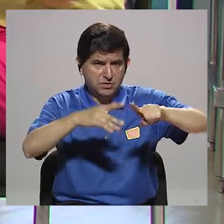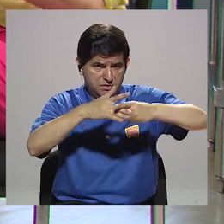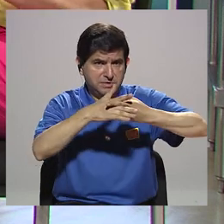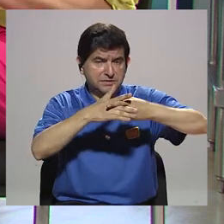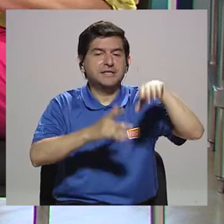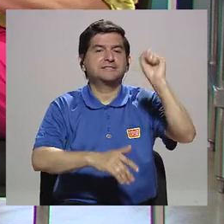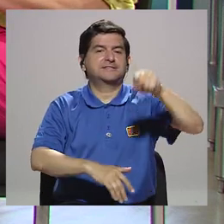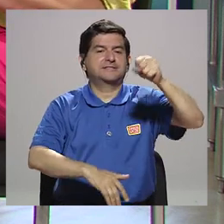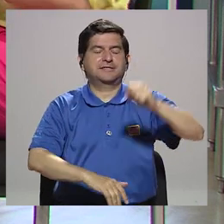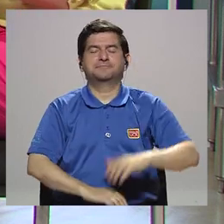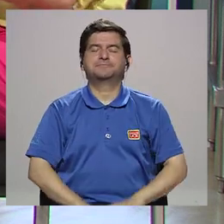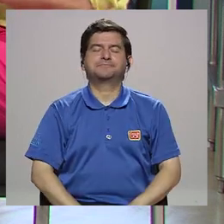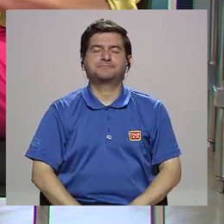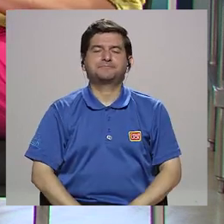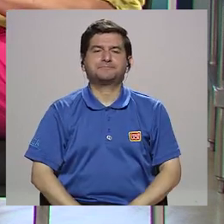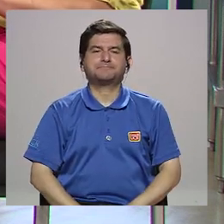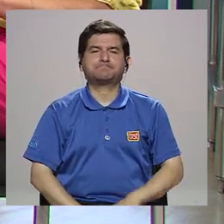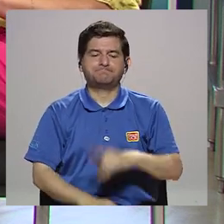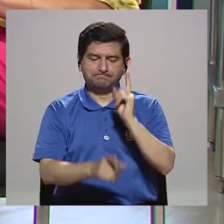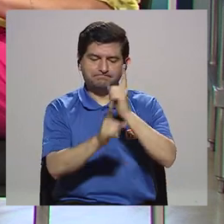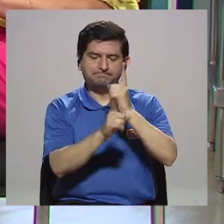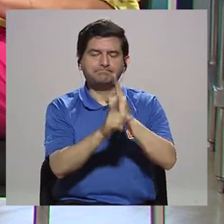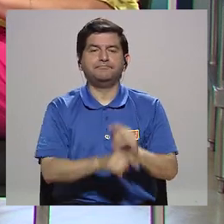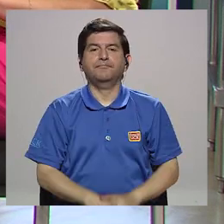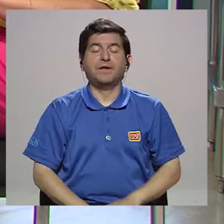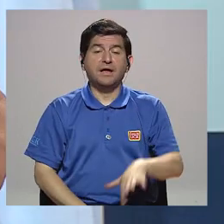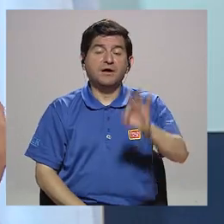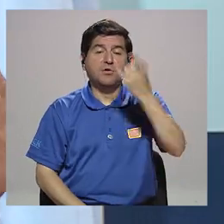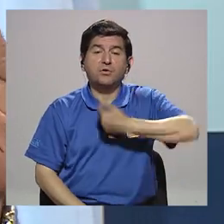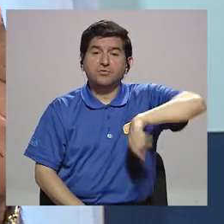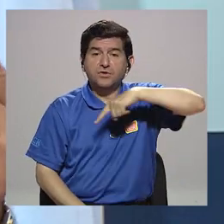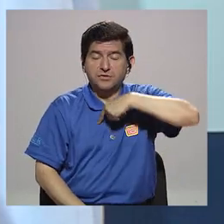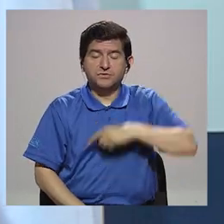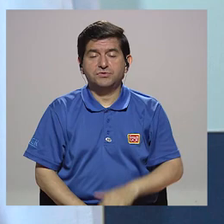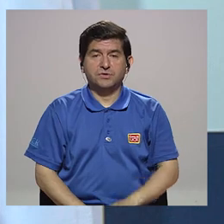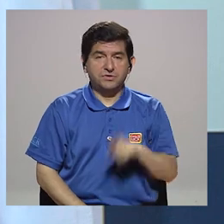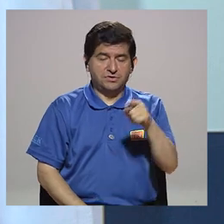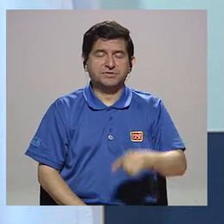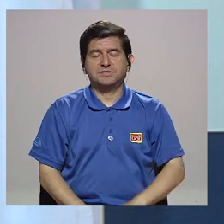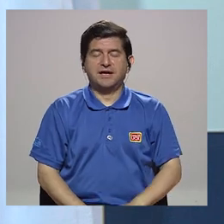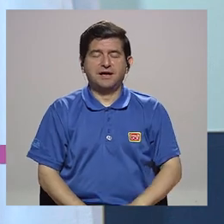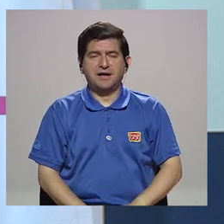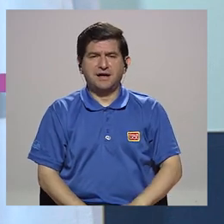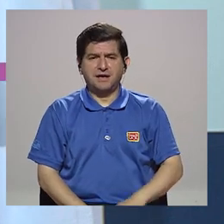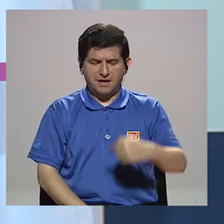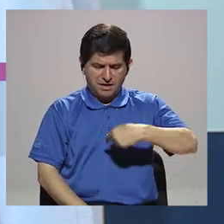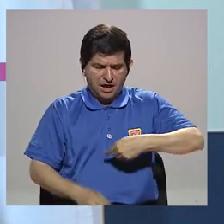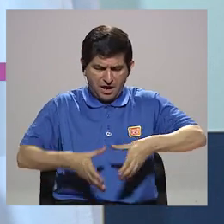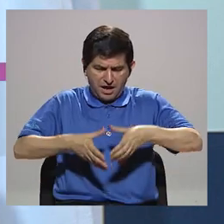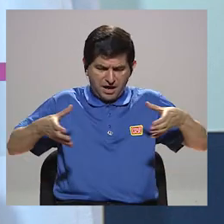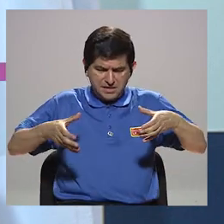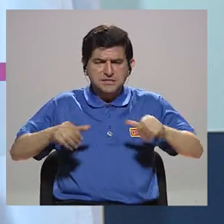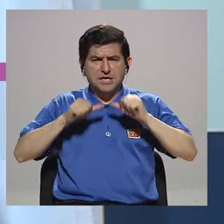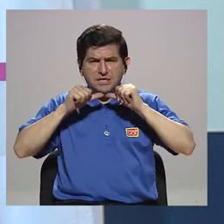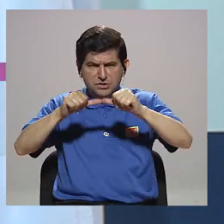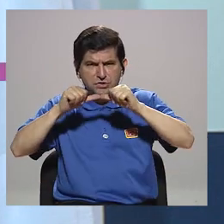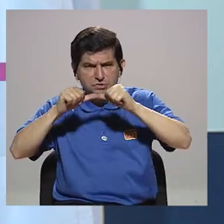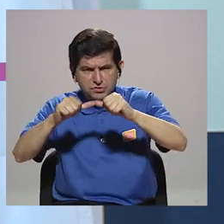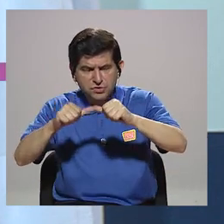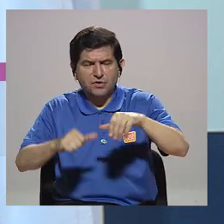empiecen a hacerse ahí, la gastroscopía. Exactamente. Entonces ahí encontramos o la gastritis crónica atrófica, o no la